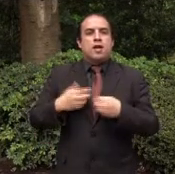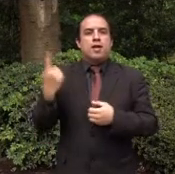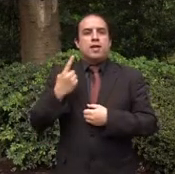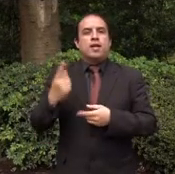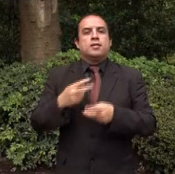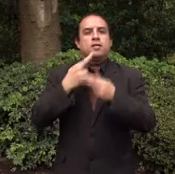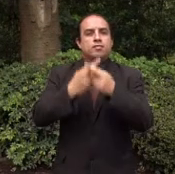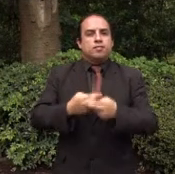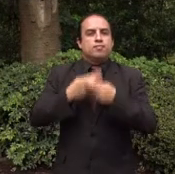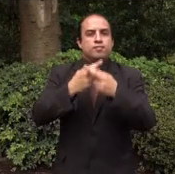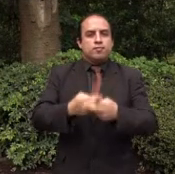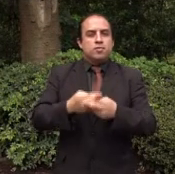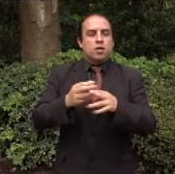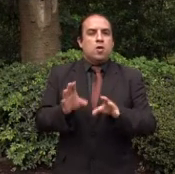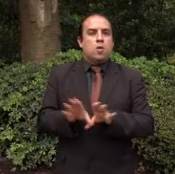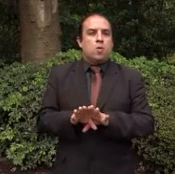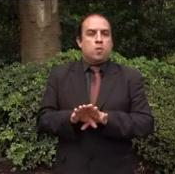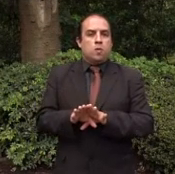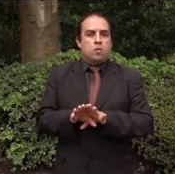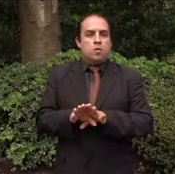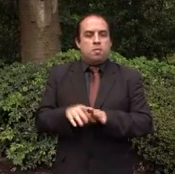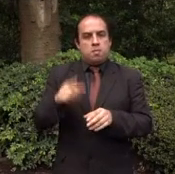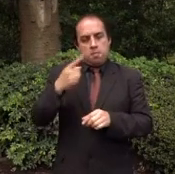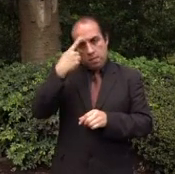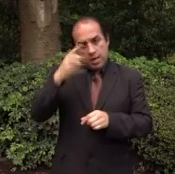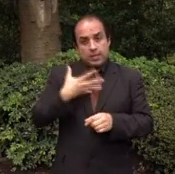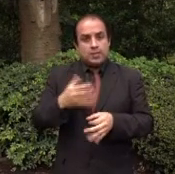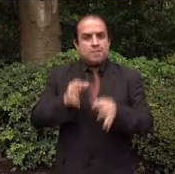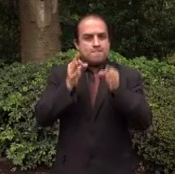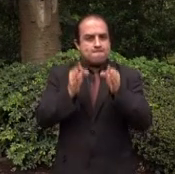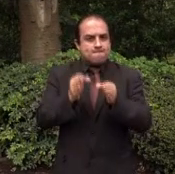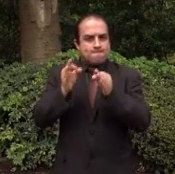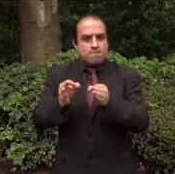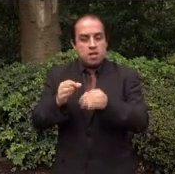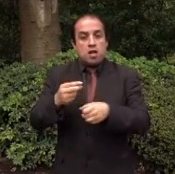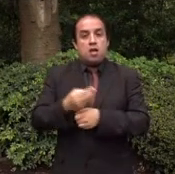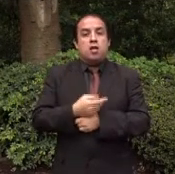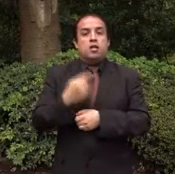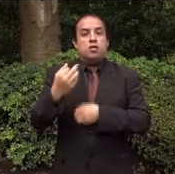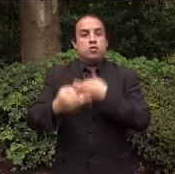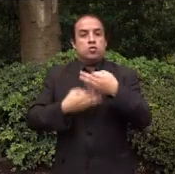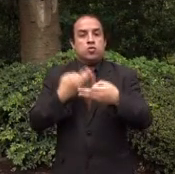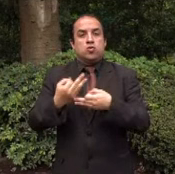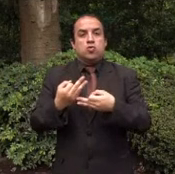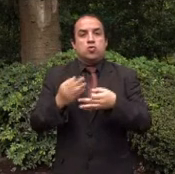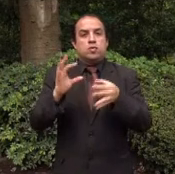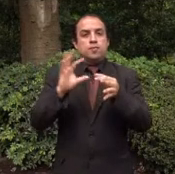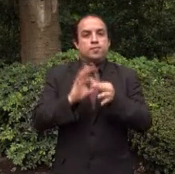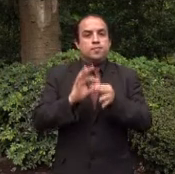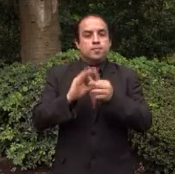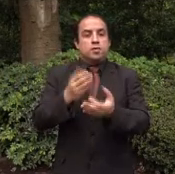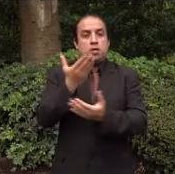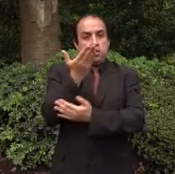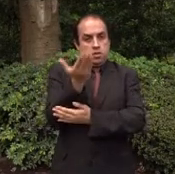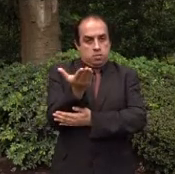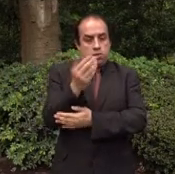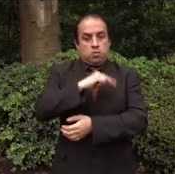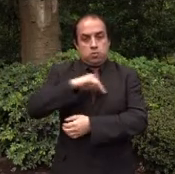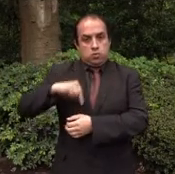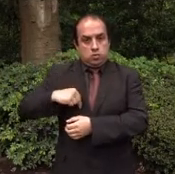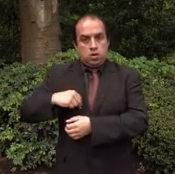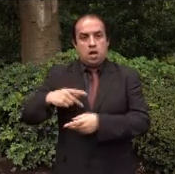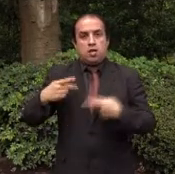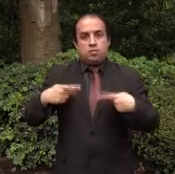enriqueciéndose en función de las precisiones y de las aportaciones que estamos pidiendo que la gente